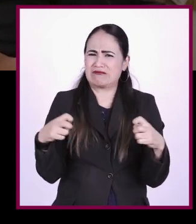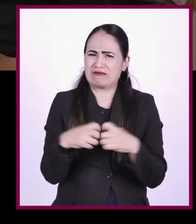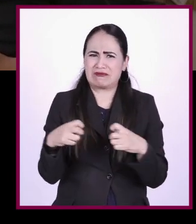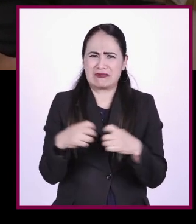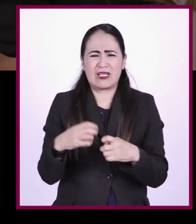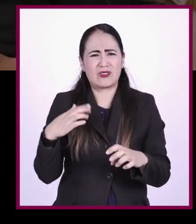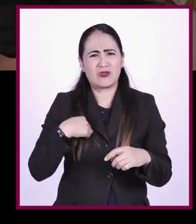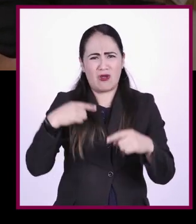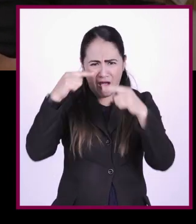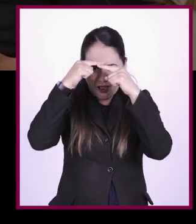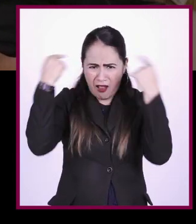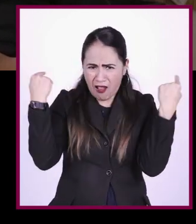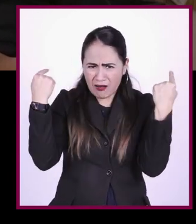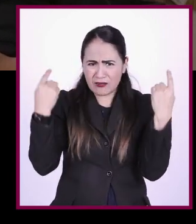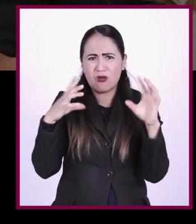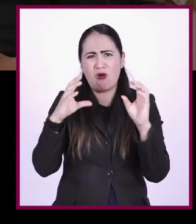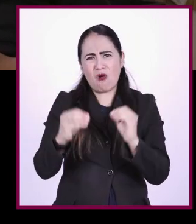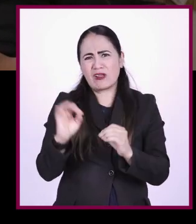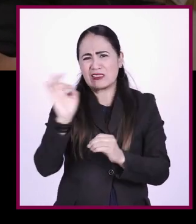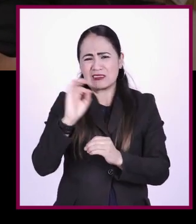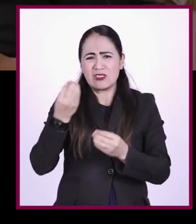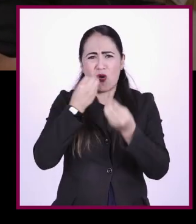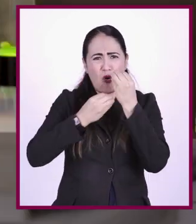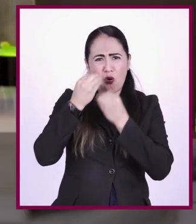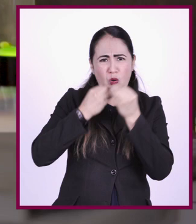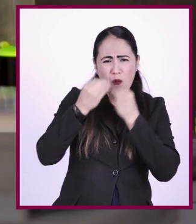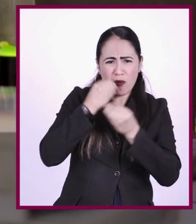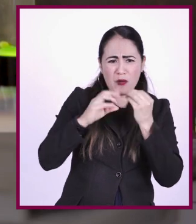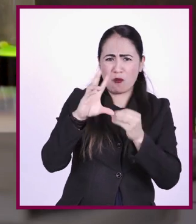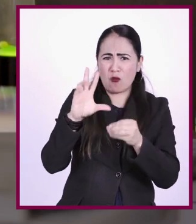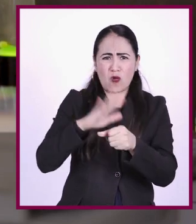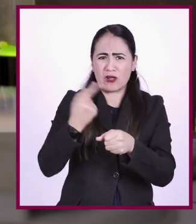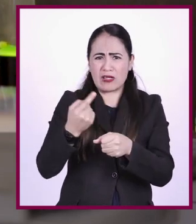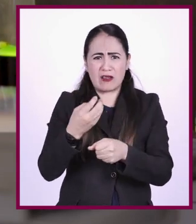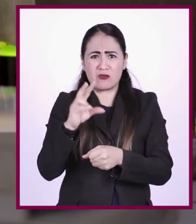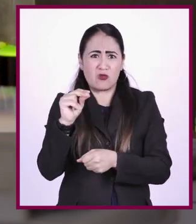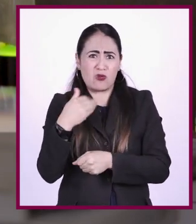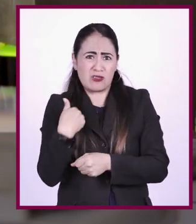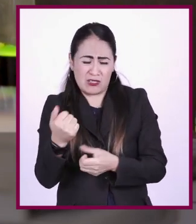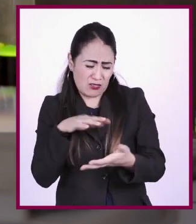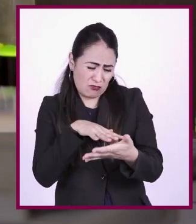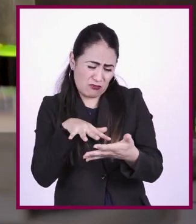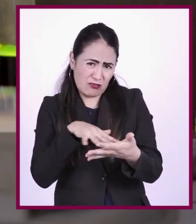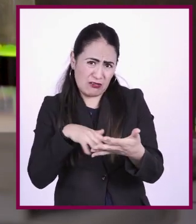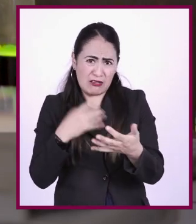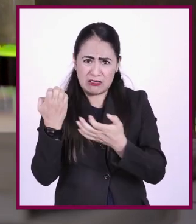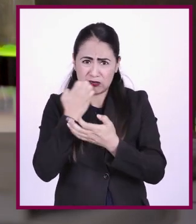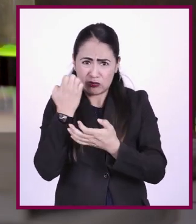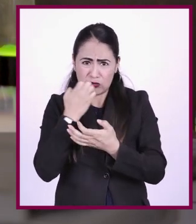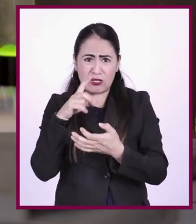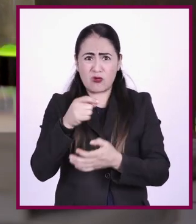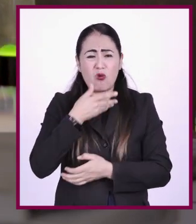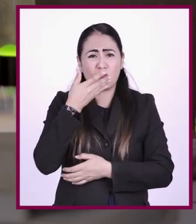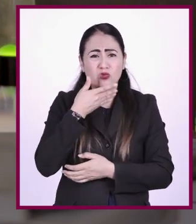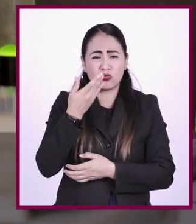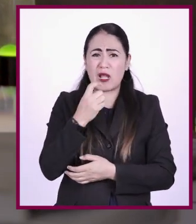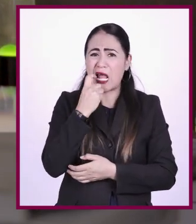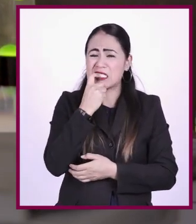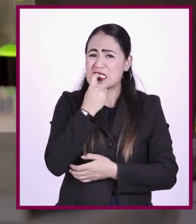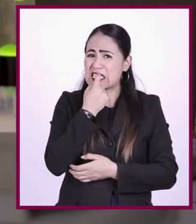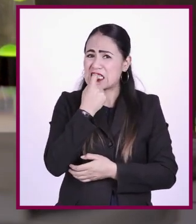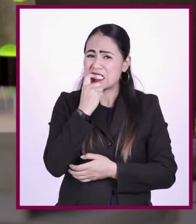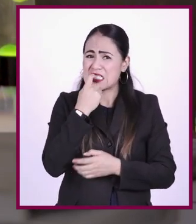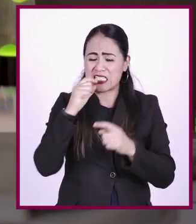también me desespero mucho, me harto y hago cosas raras, como comer por la ansiedad de no entender o tengo ese pésimo